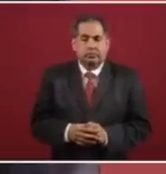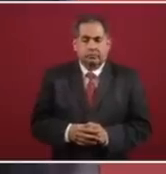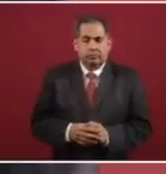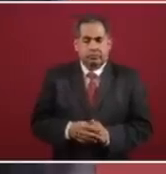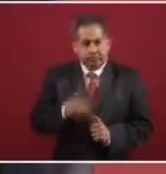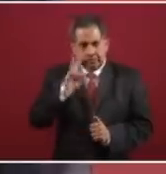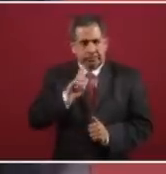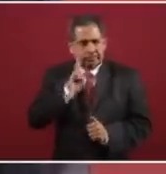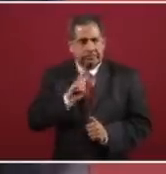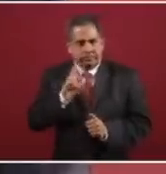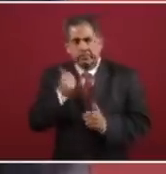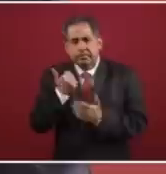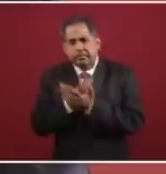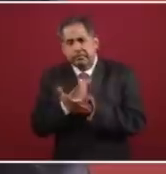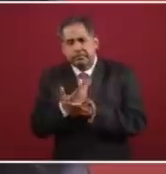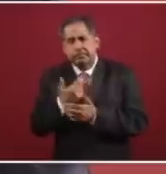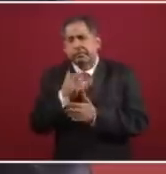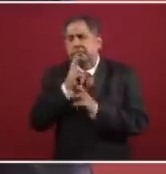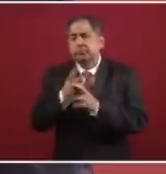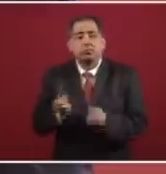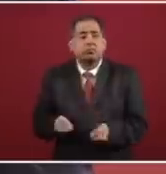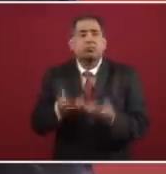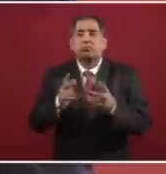Vamos a ver el resultado.